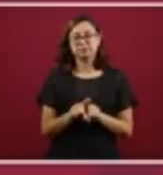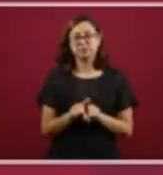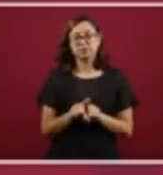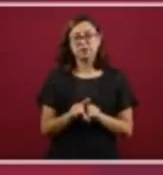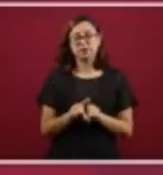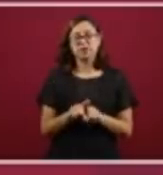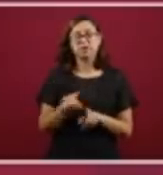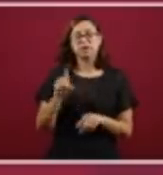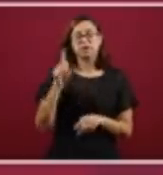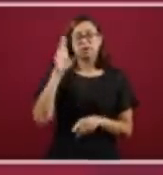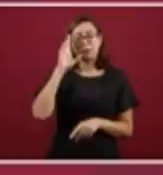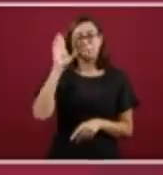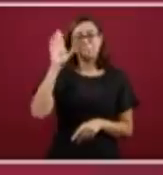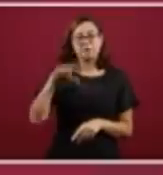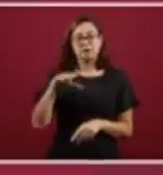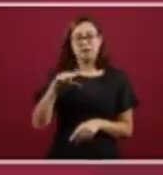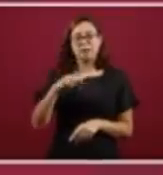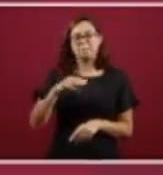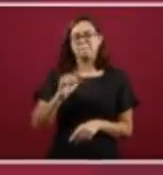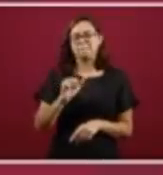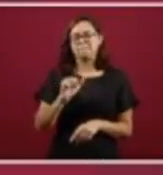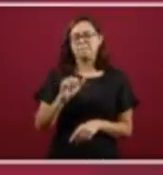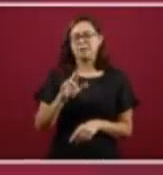maestra también, María Elisa